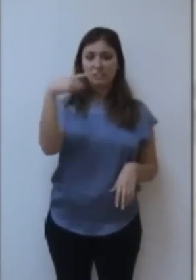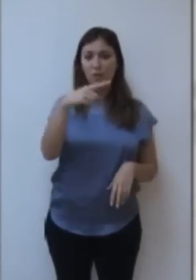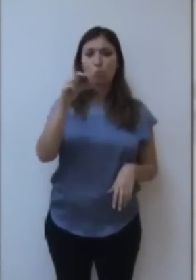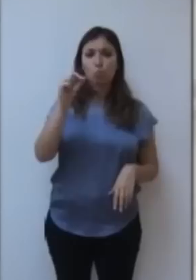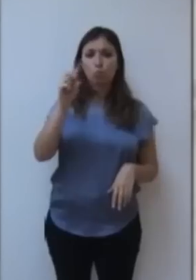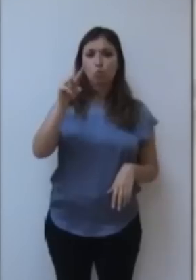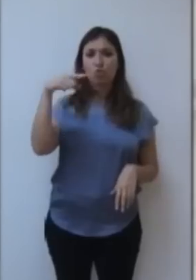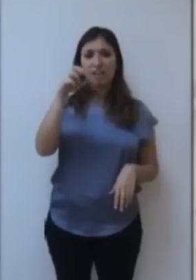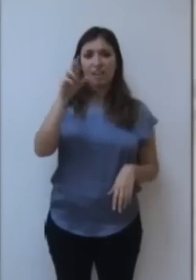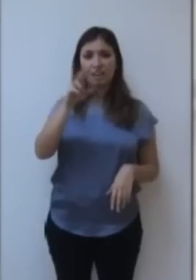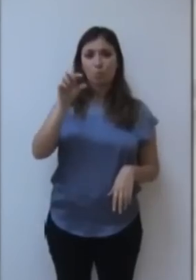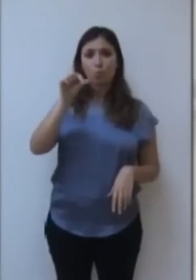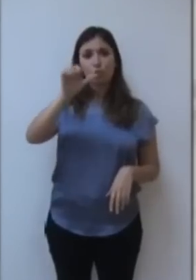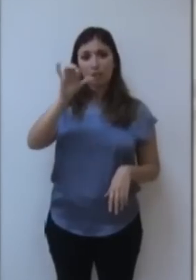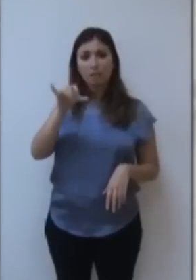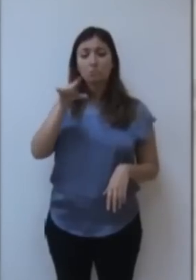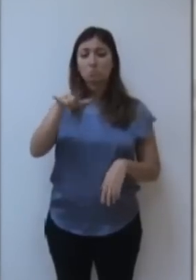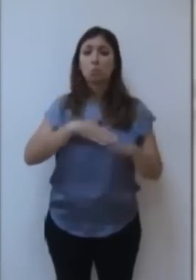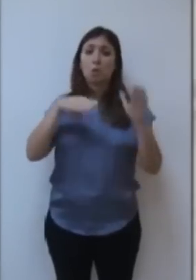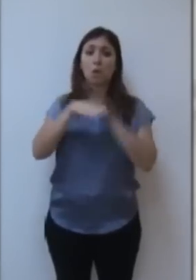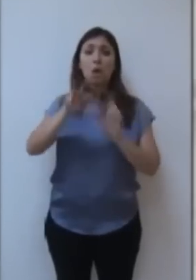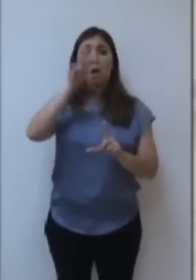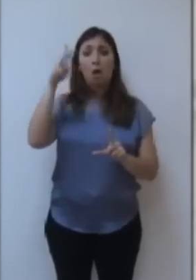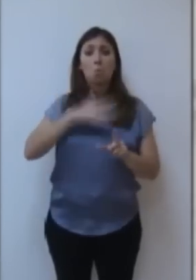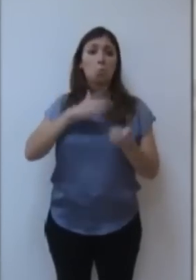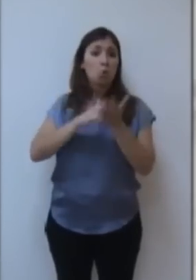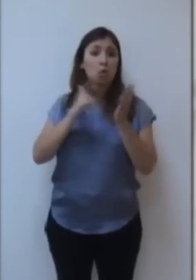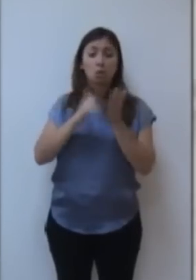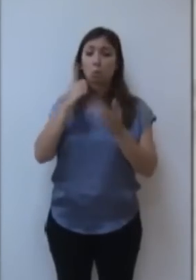assistic.ugr.es, donde se pueden consultar los proyectos que nosotros tenemos.